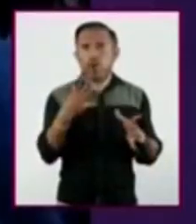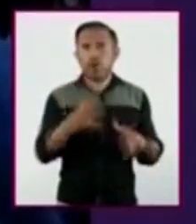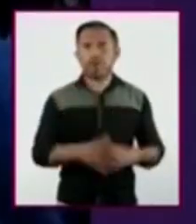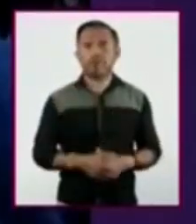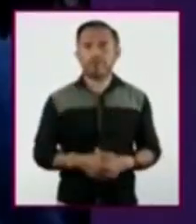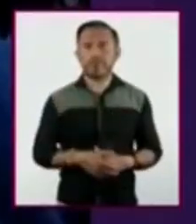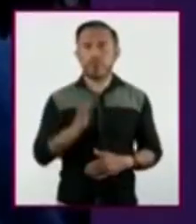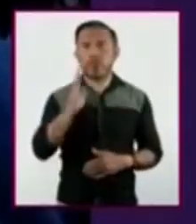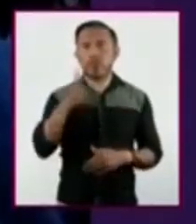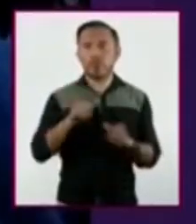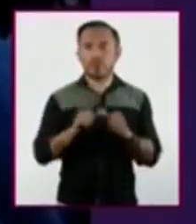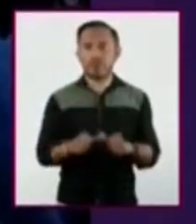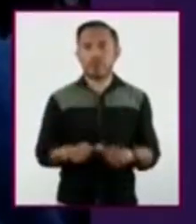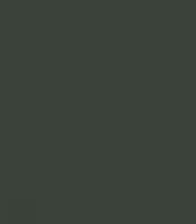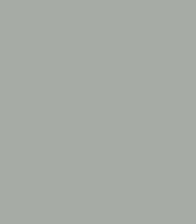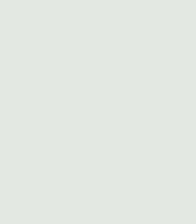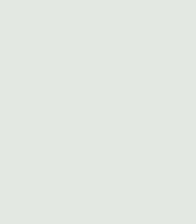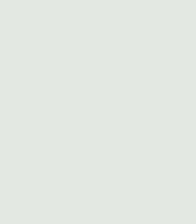To be continued.